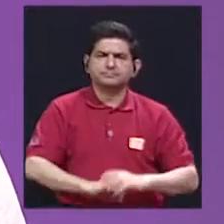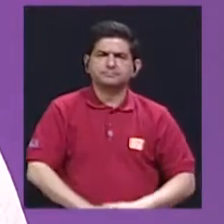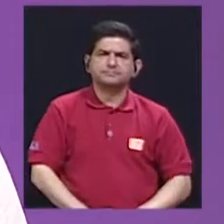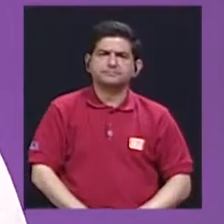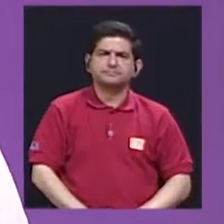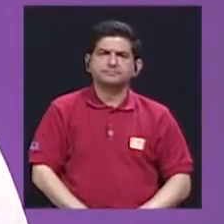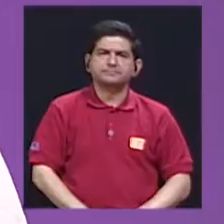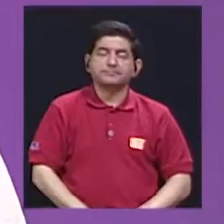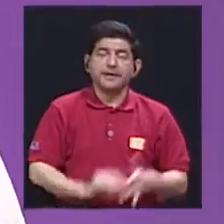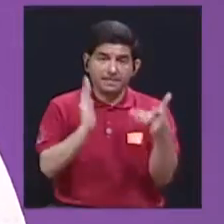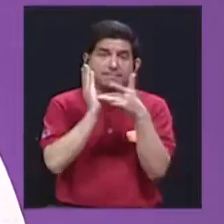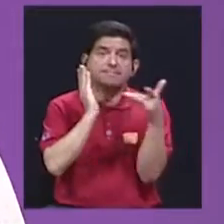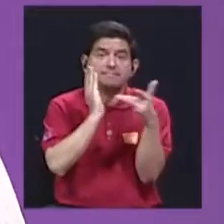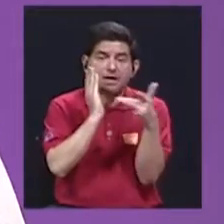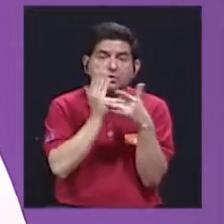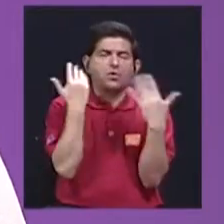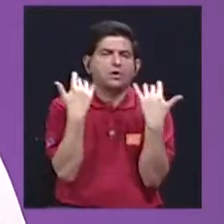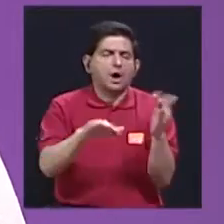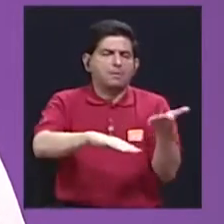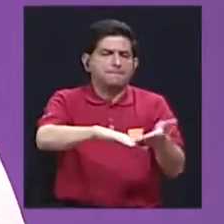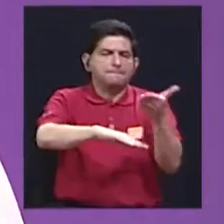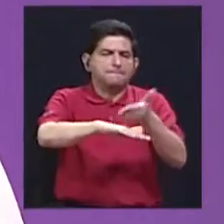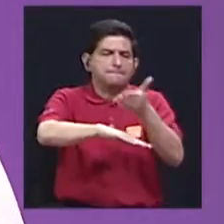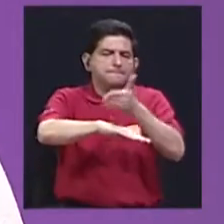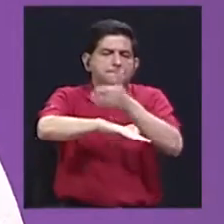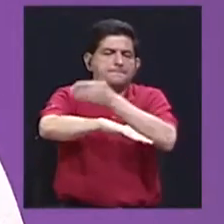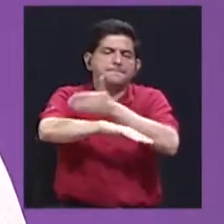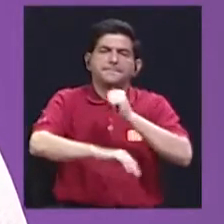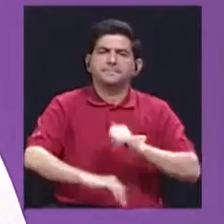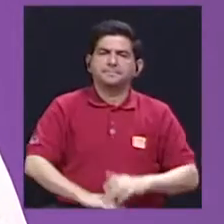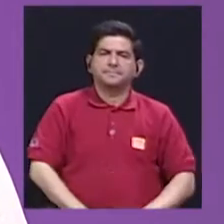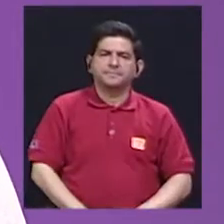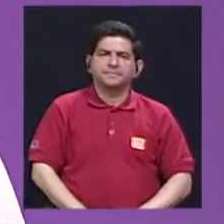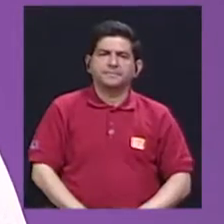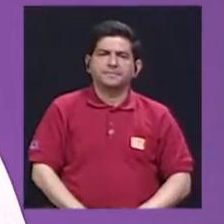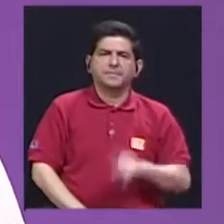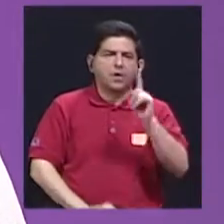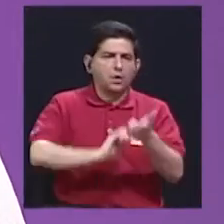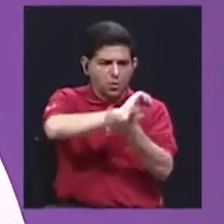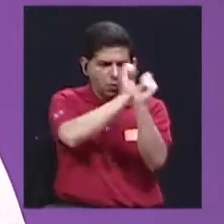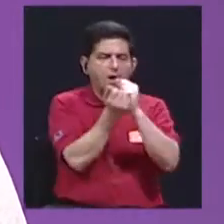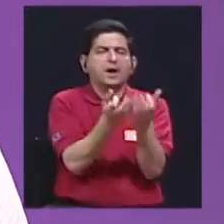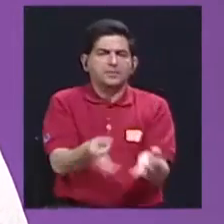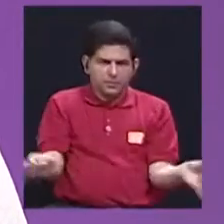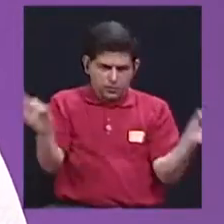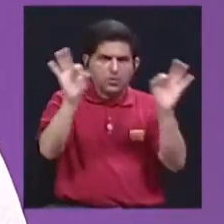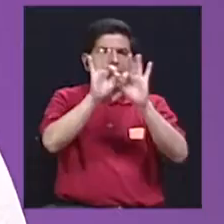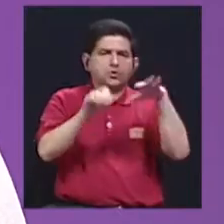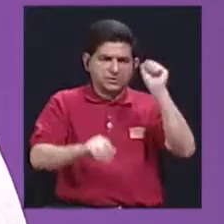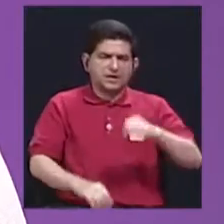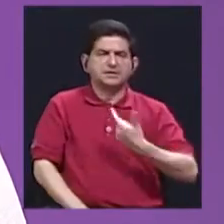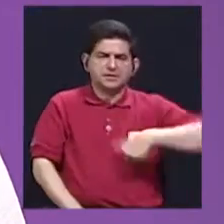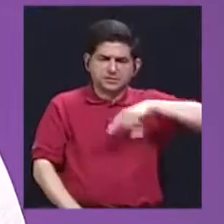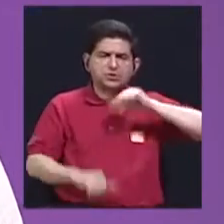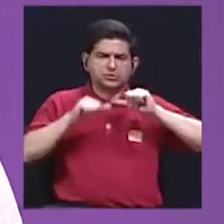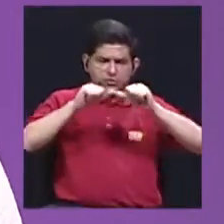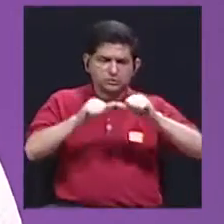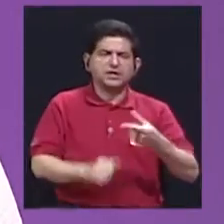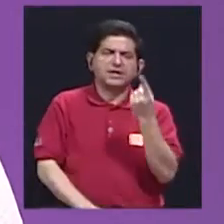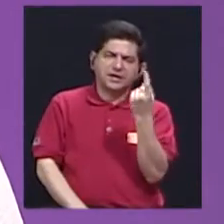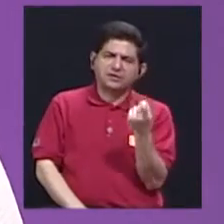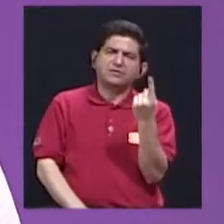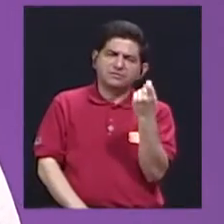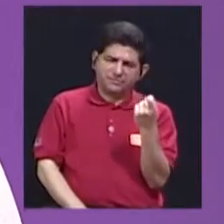la tecnología muy avanzada si hay un cambio bastante grande claro que seguimos con muchas deficiencias